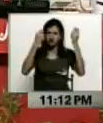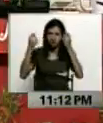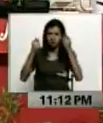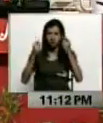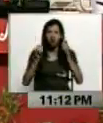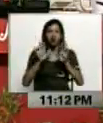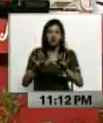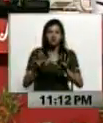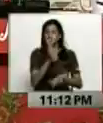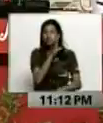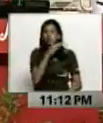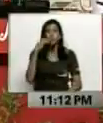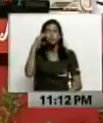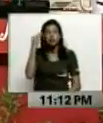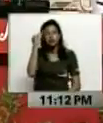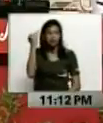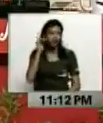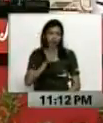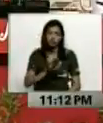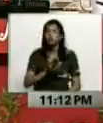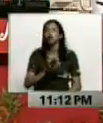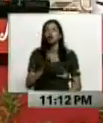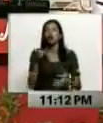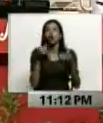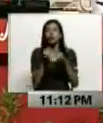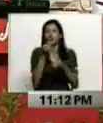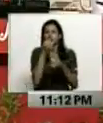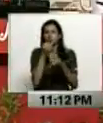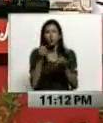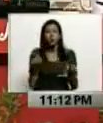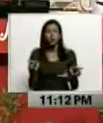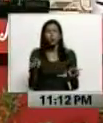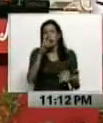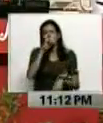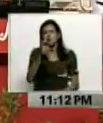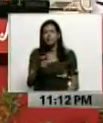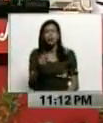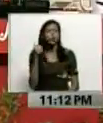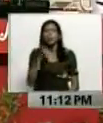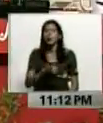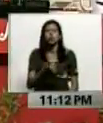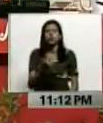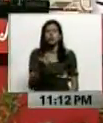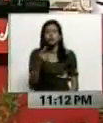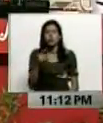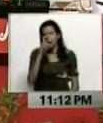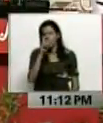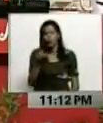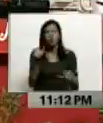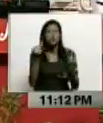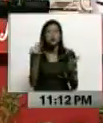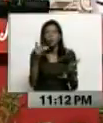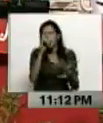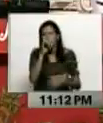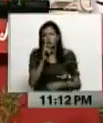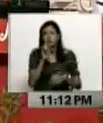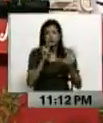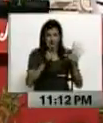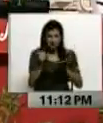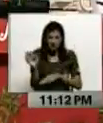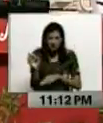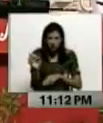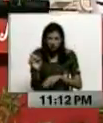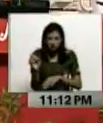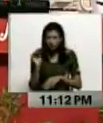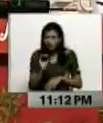receta la nueva maricor A quién tenemos ahí cop cumplió no sé cuántos años fue que cumplió cop cuánto